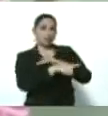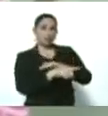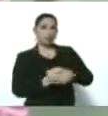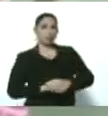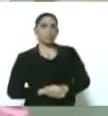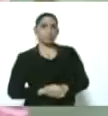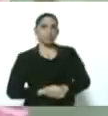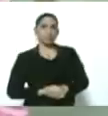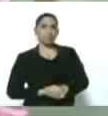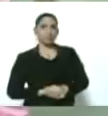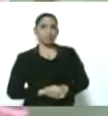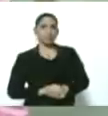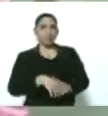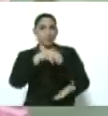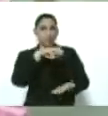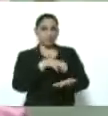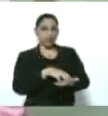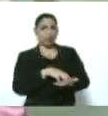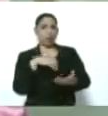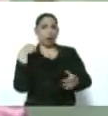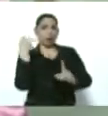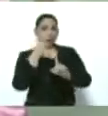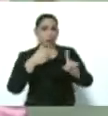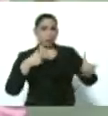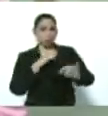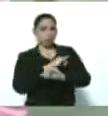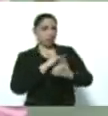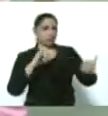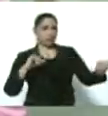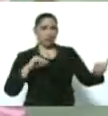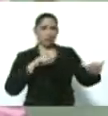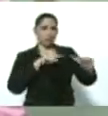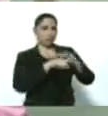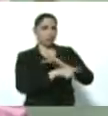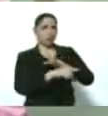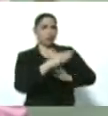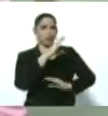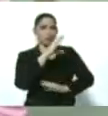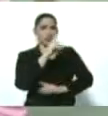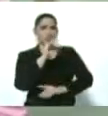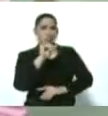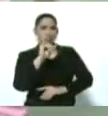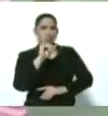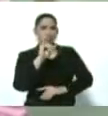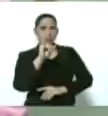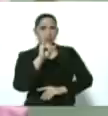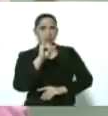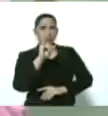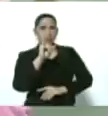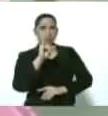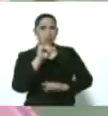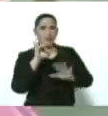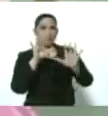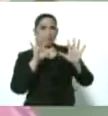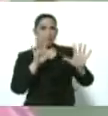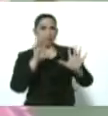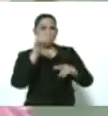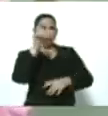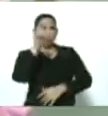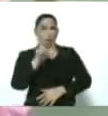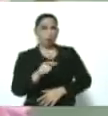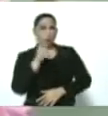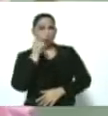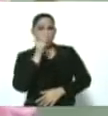PASI del estado Amazonas, ya está debidamente ingresada en un CDI. El décimo caso, un hombre de 23